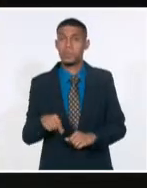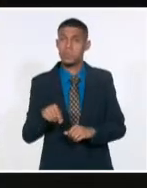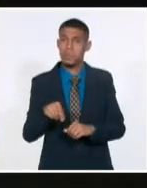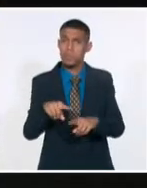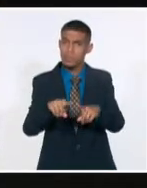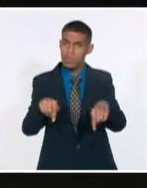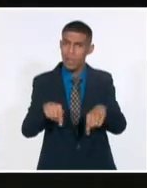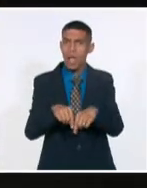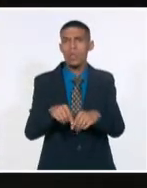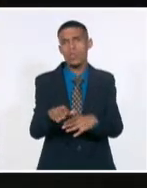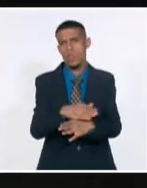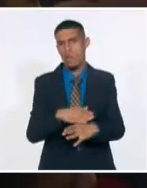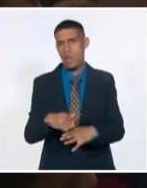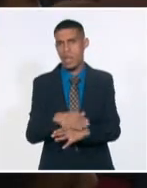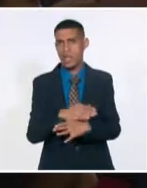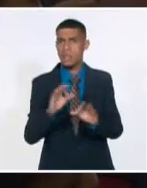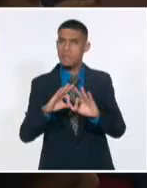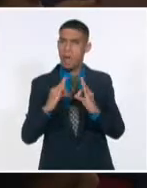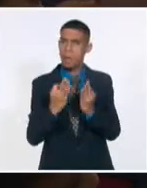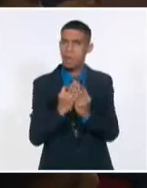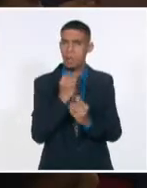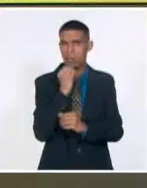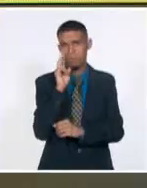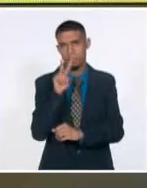para el disfrute de la familia artemiseña.